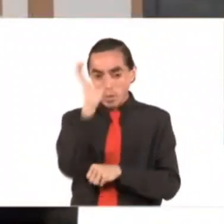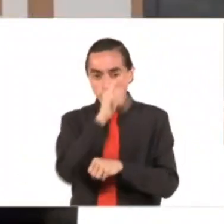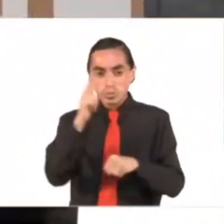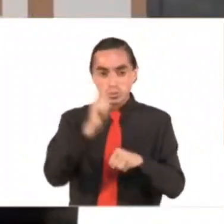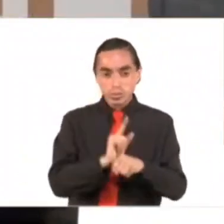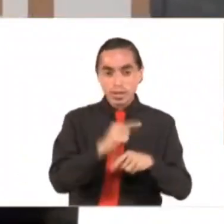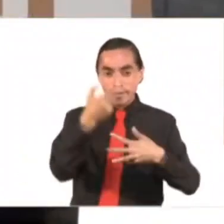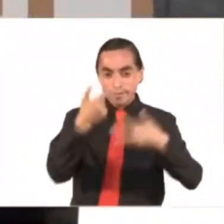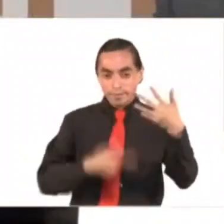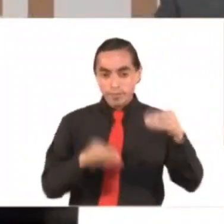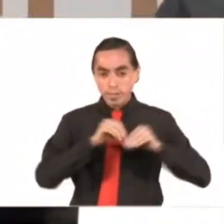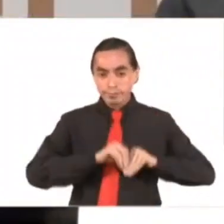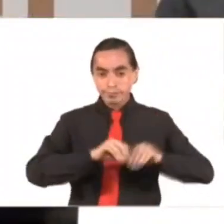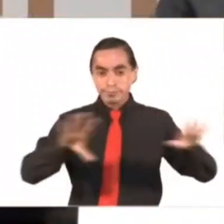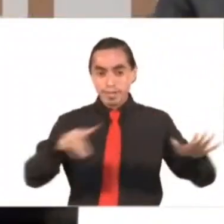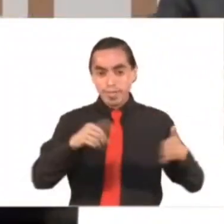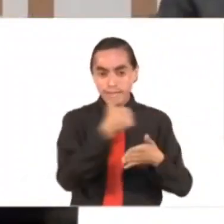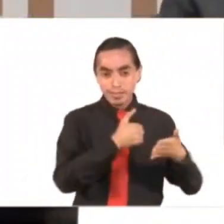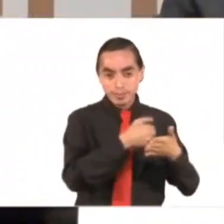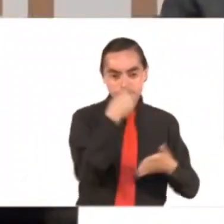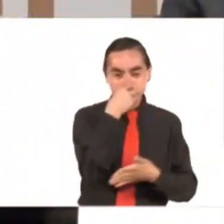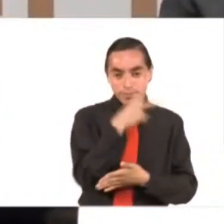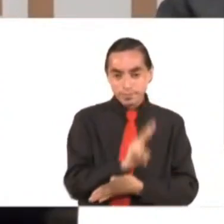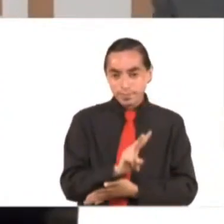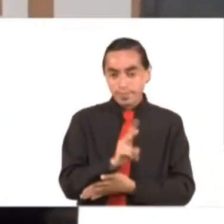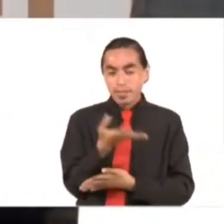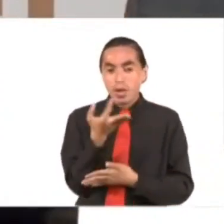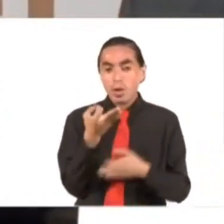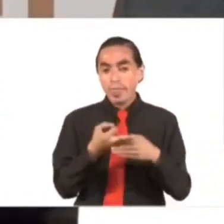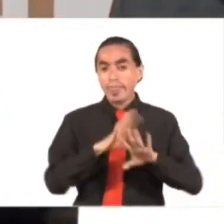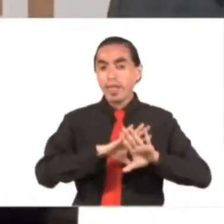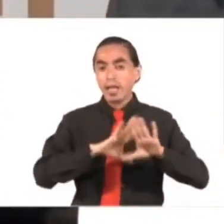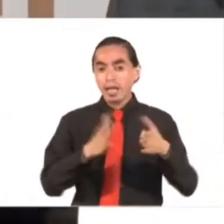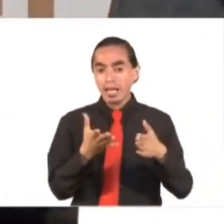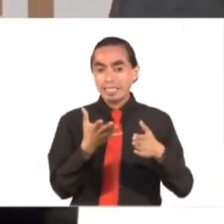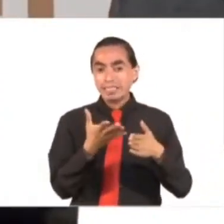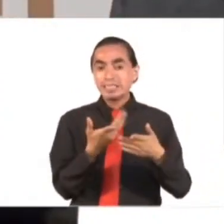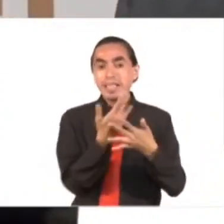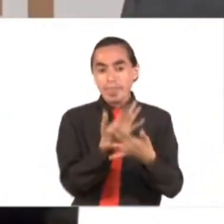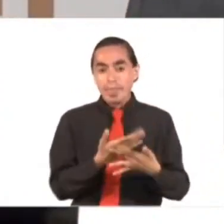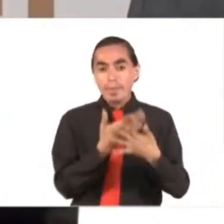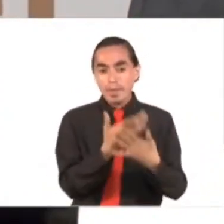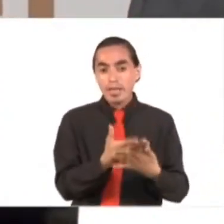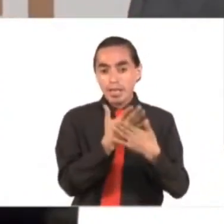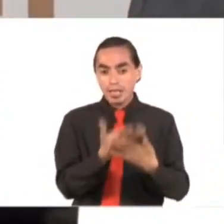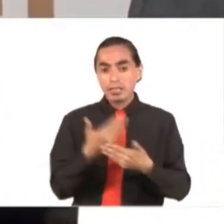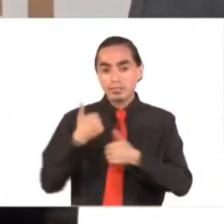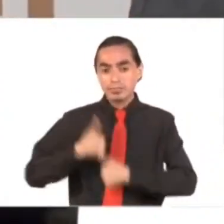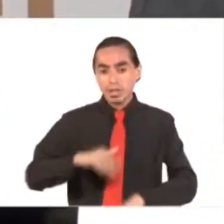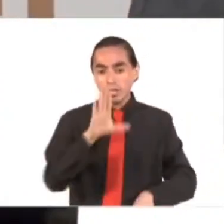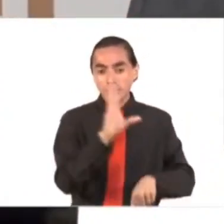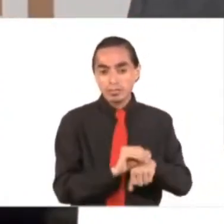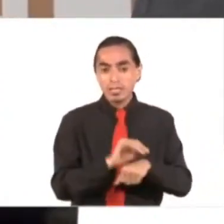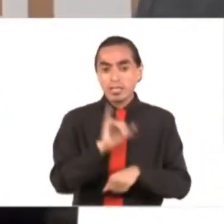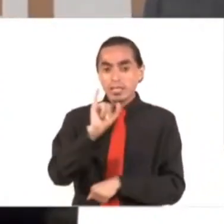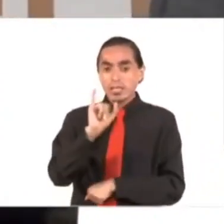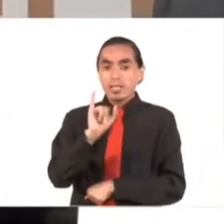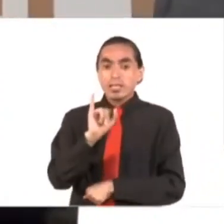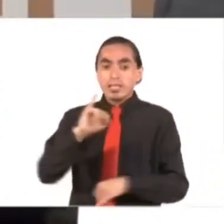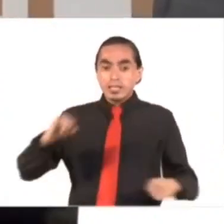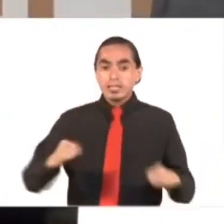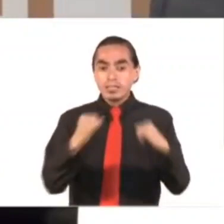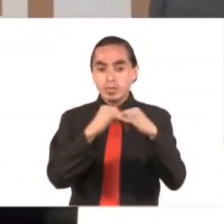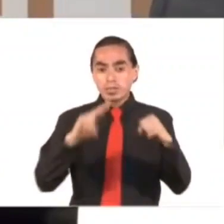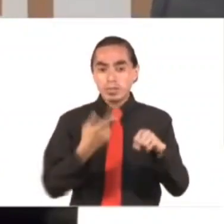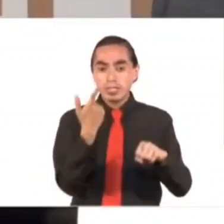Centro Histórico de la Ciudad de México. Su estatus se encuentra en la etapa de autorización por parte del Instituto Nacional de Antropología e